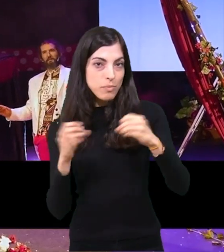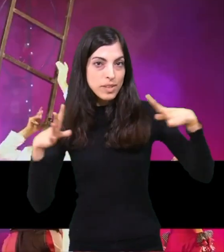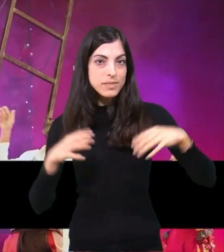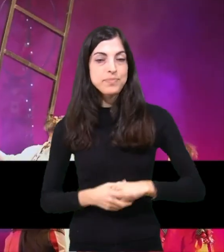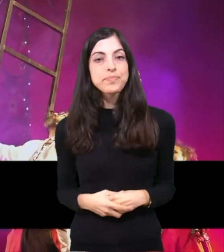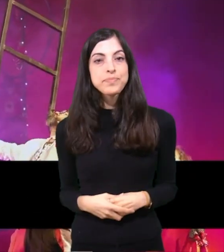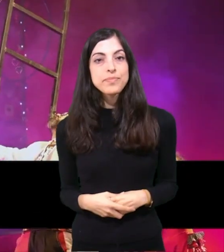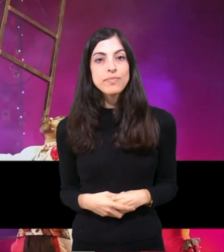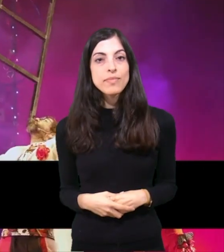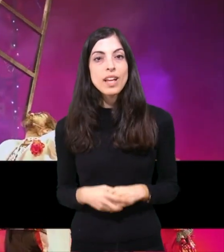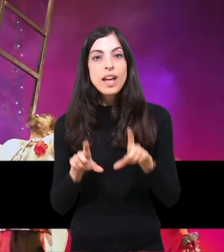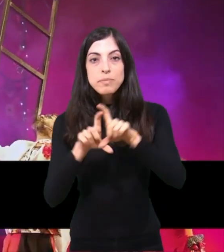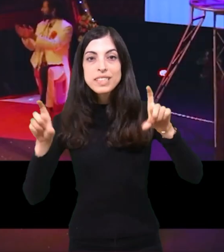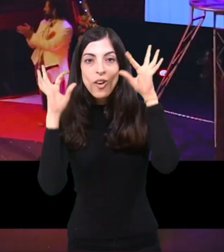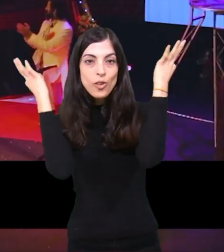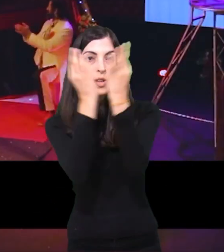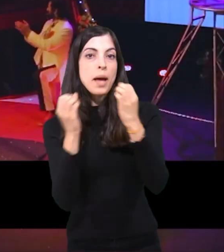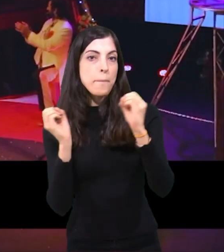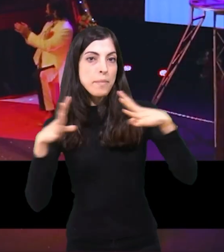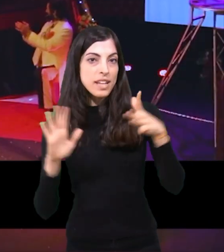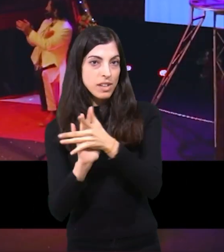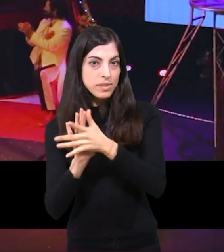de la compañía cordobesa Magia Flamenca.